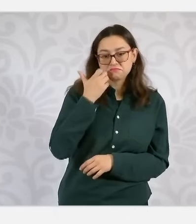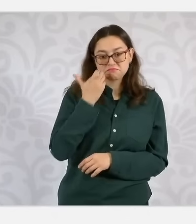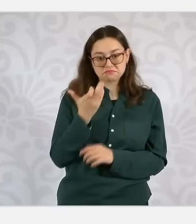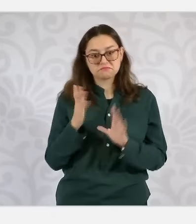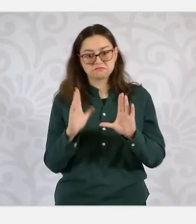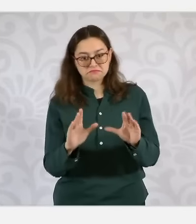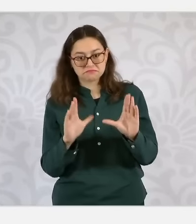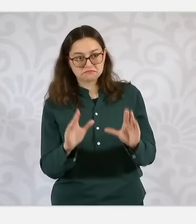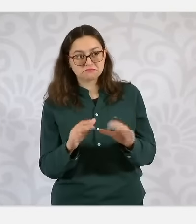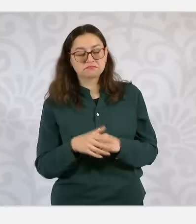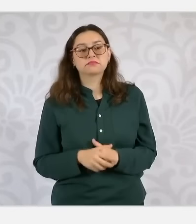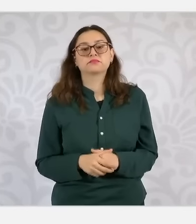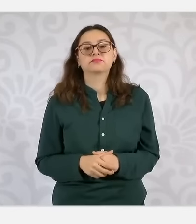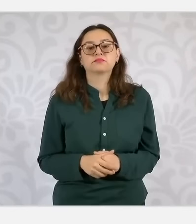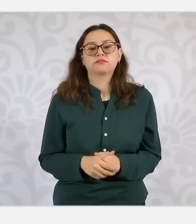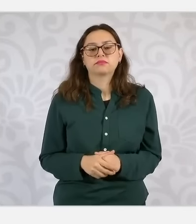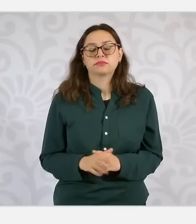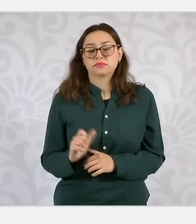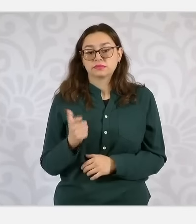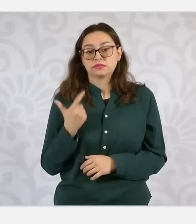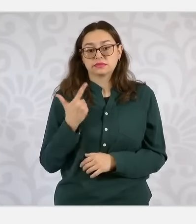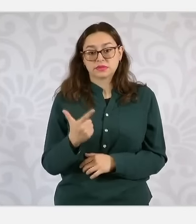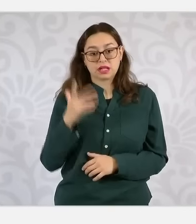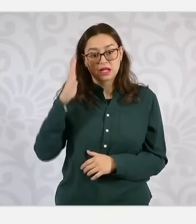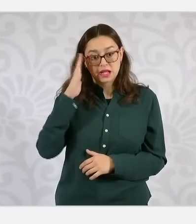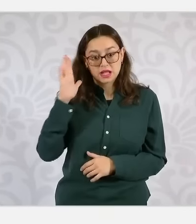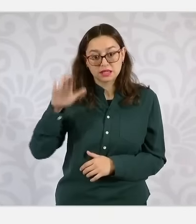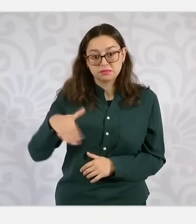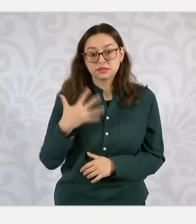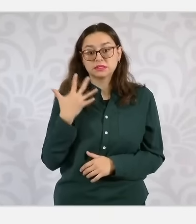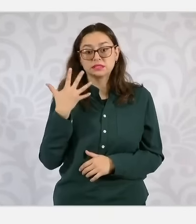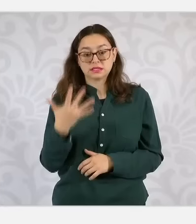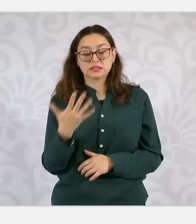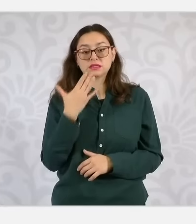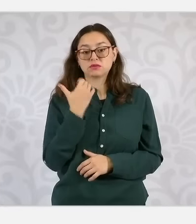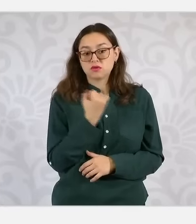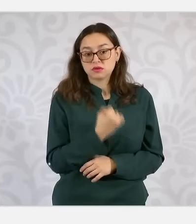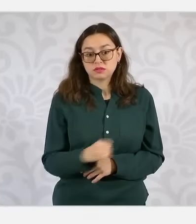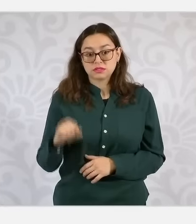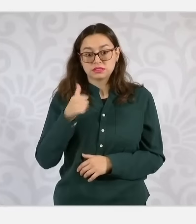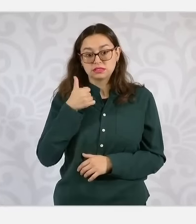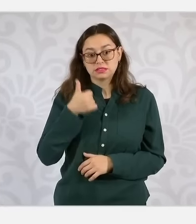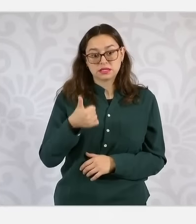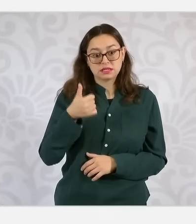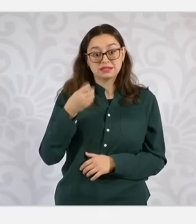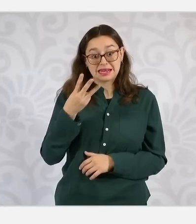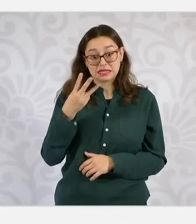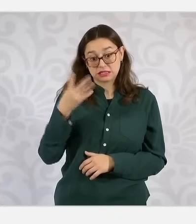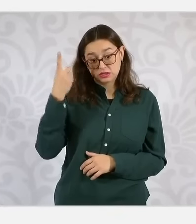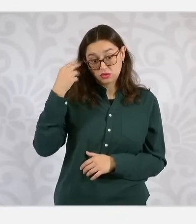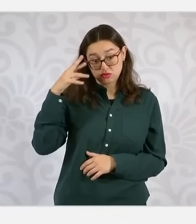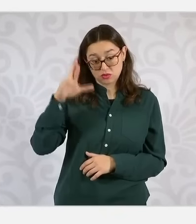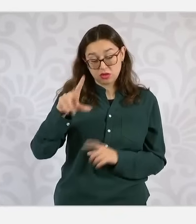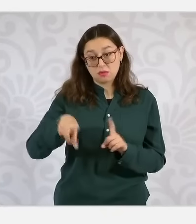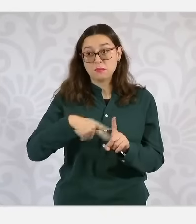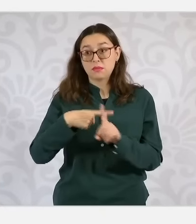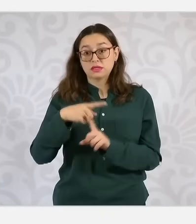Tenemos 7 maestrías, 5 especialidades, 3 doctorados, además de 22